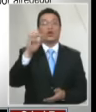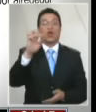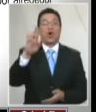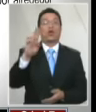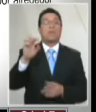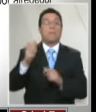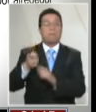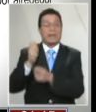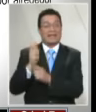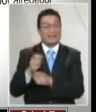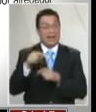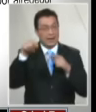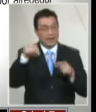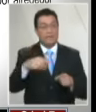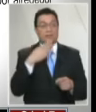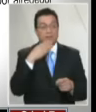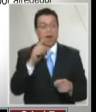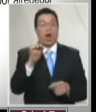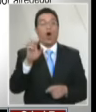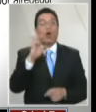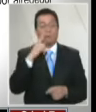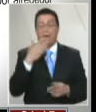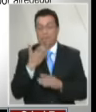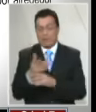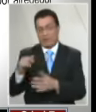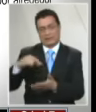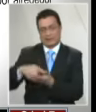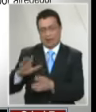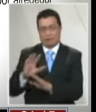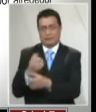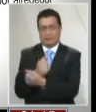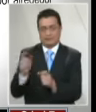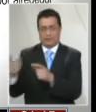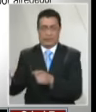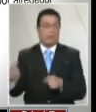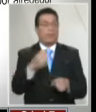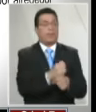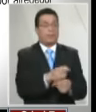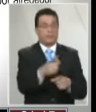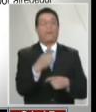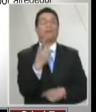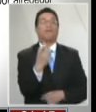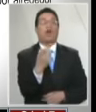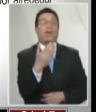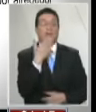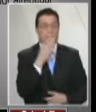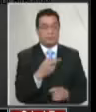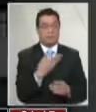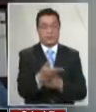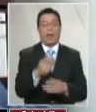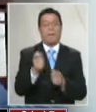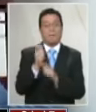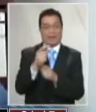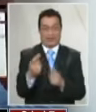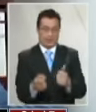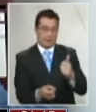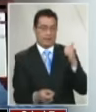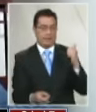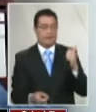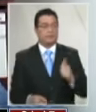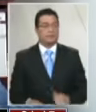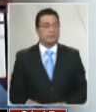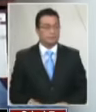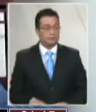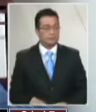2010 orpis le pidió renunciar a su trabajo con el senado y que empezara a emitir boletas a la pesquera acá lo que había